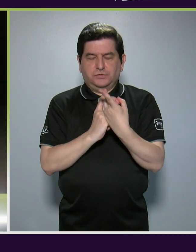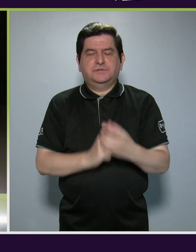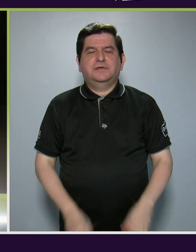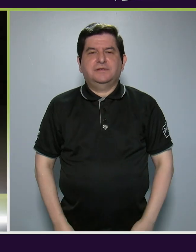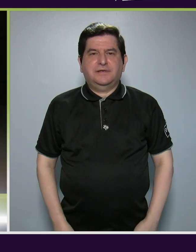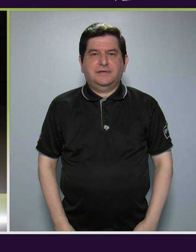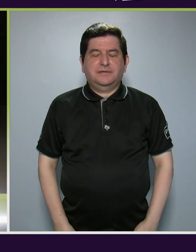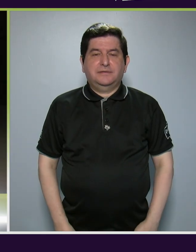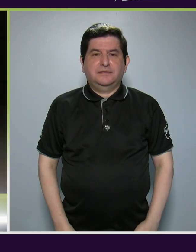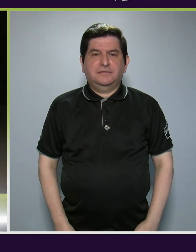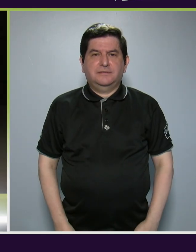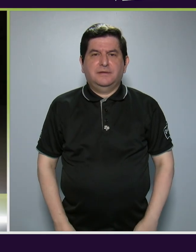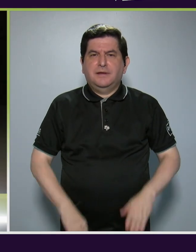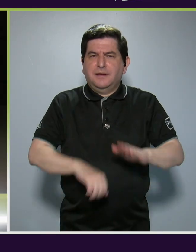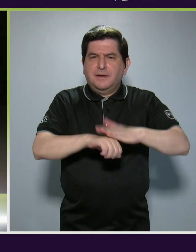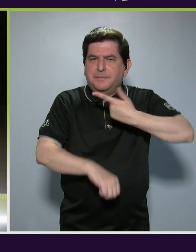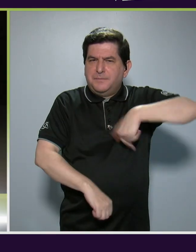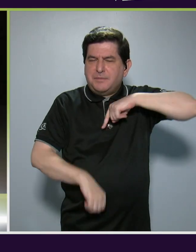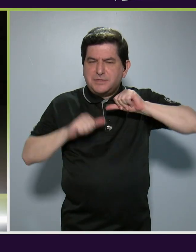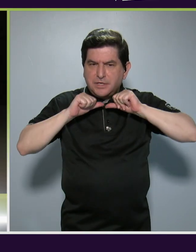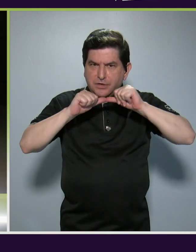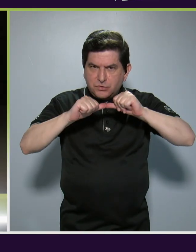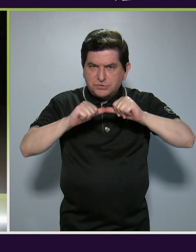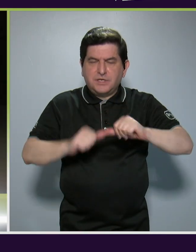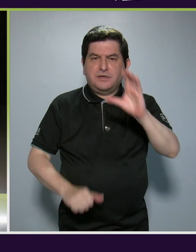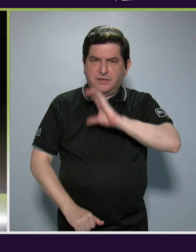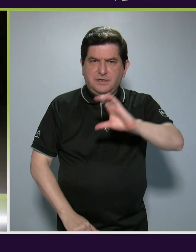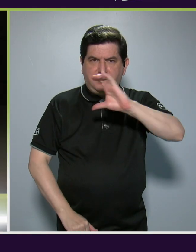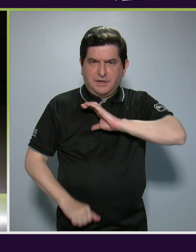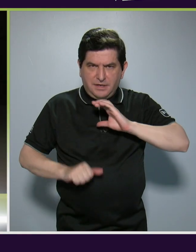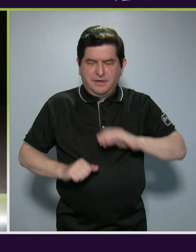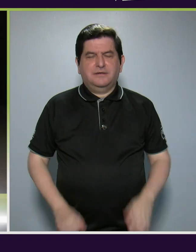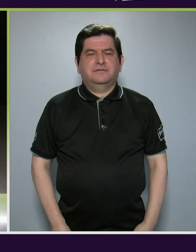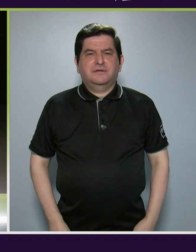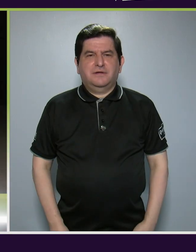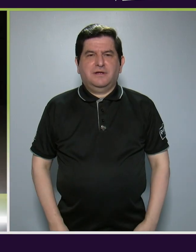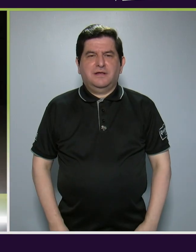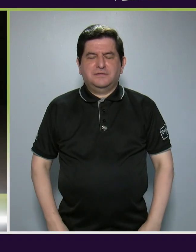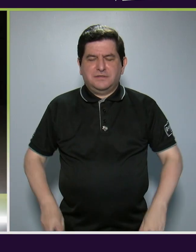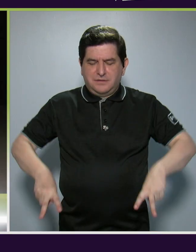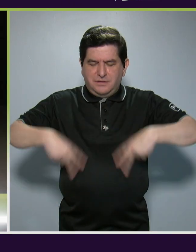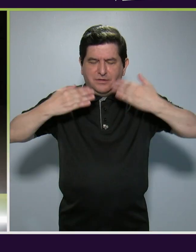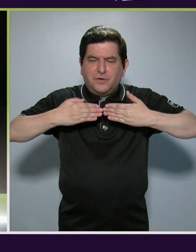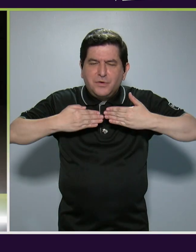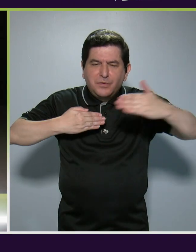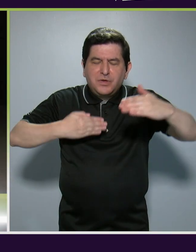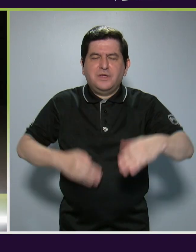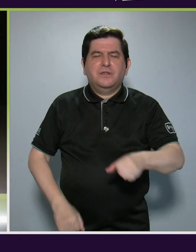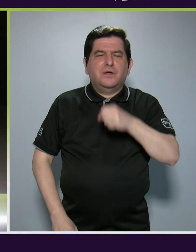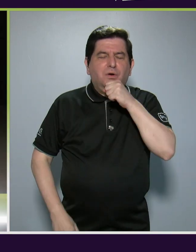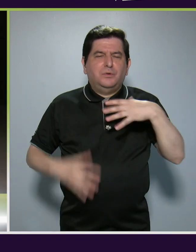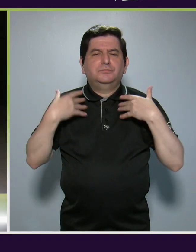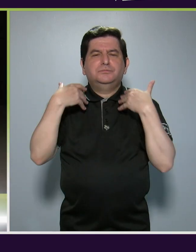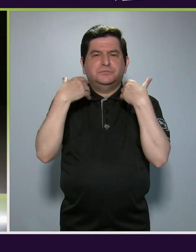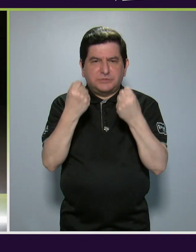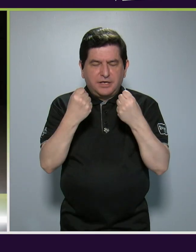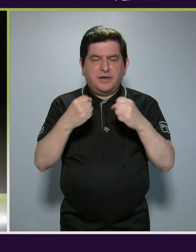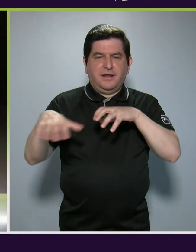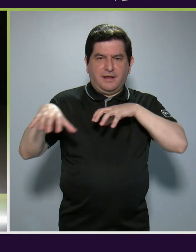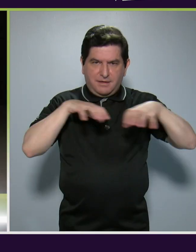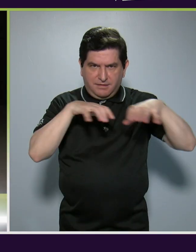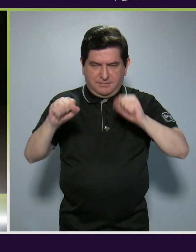para poder seguir conservando estas características de longevidad y de envejecimiento saludable y